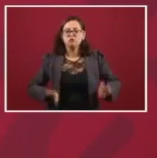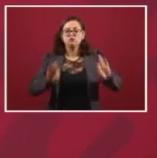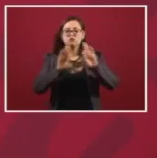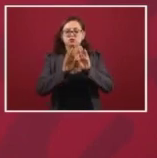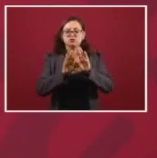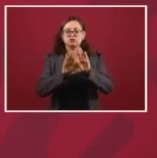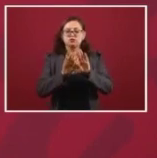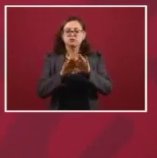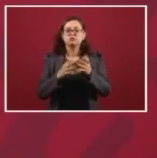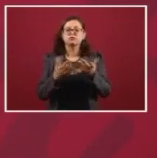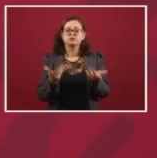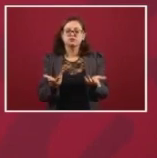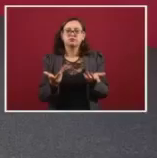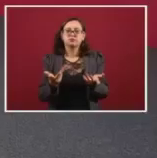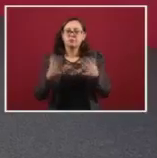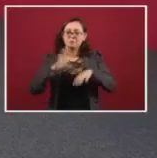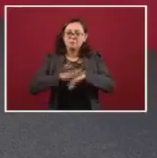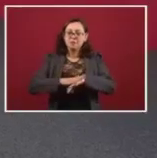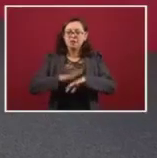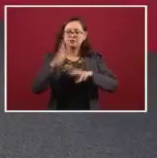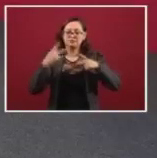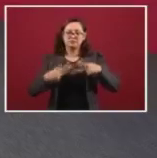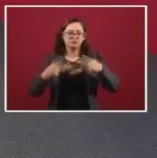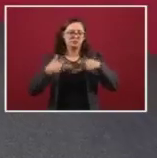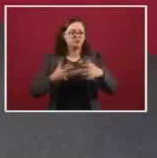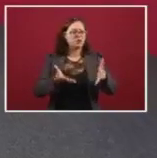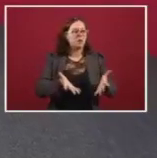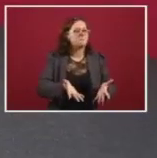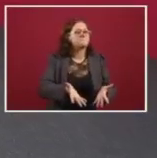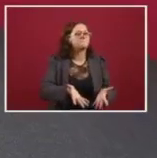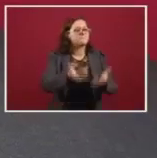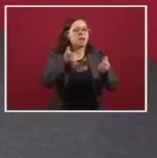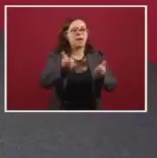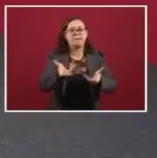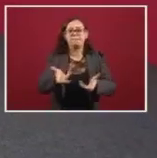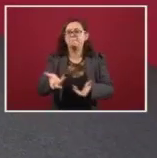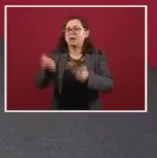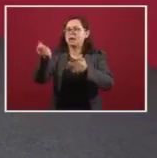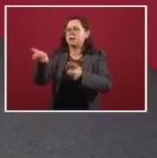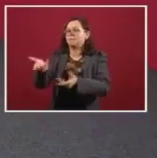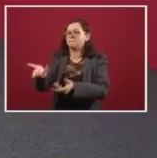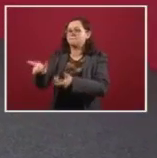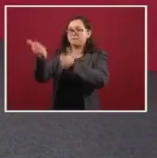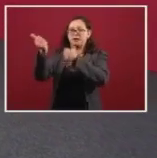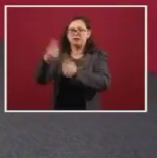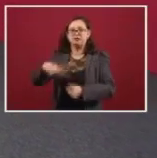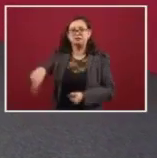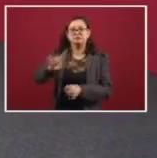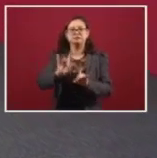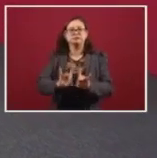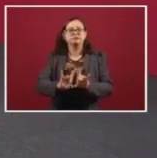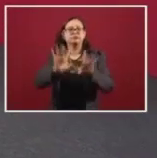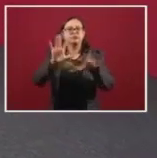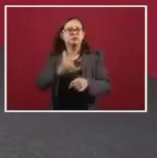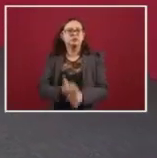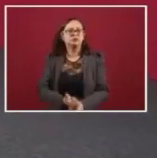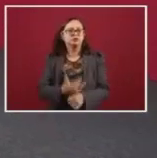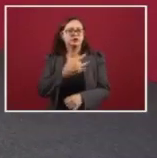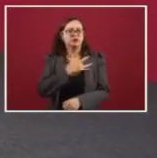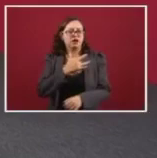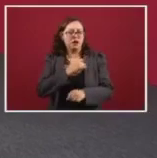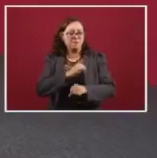puedan salvarse vidas de quienes padecen infartos.